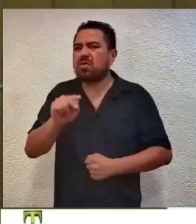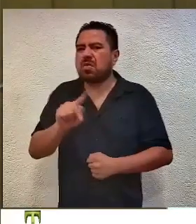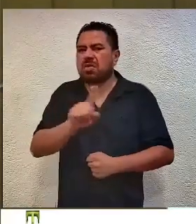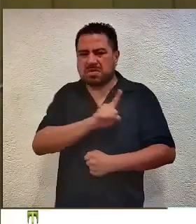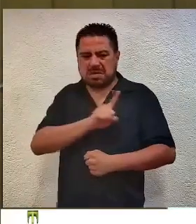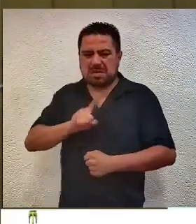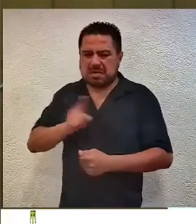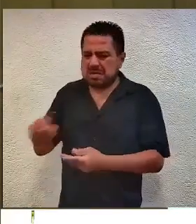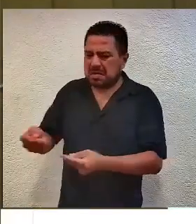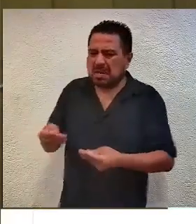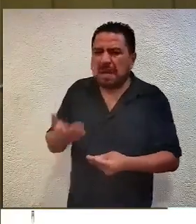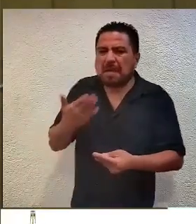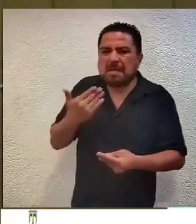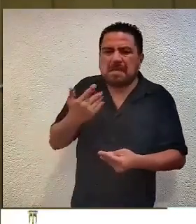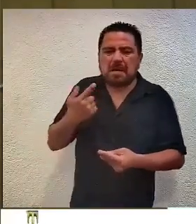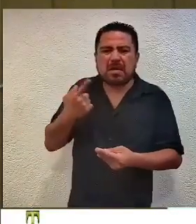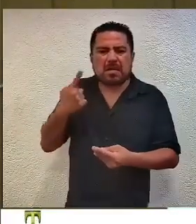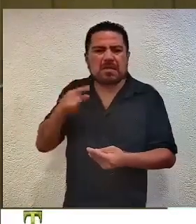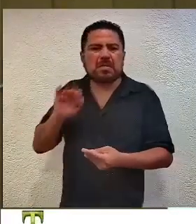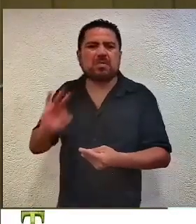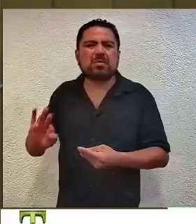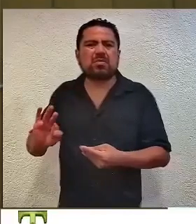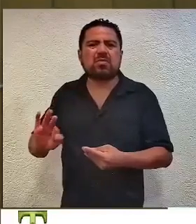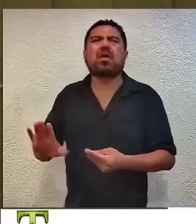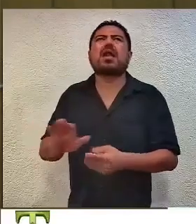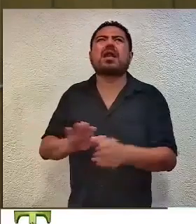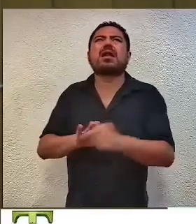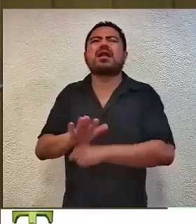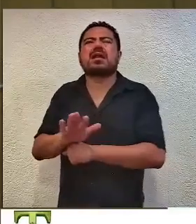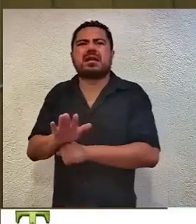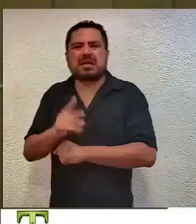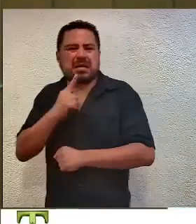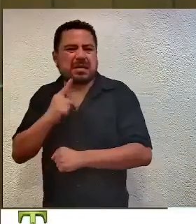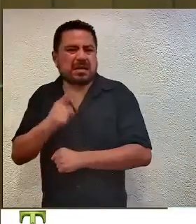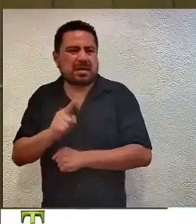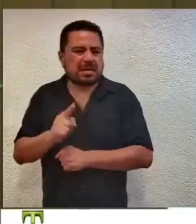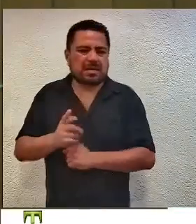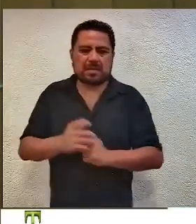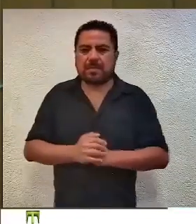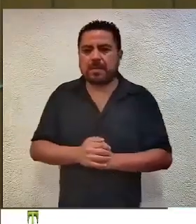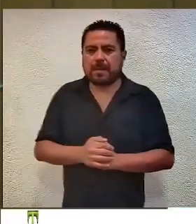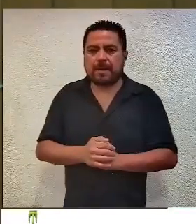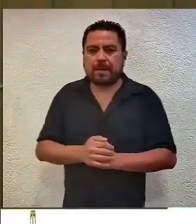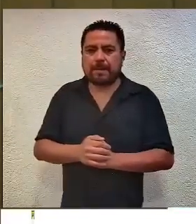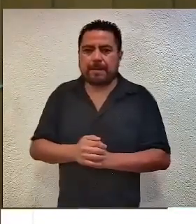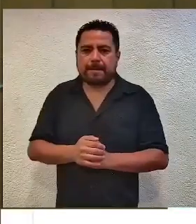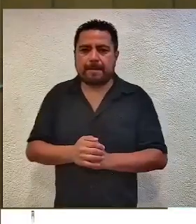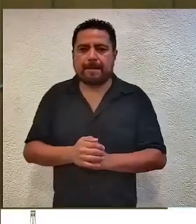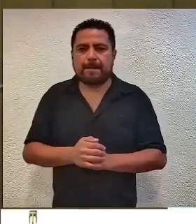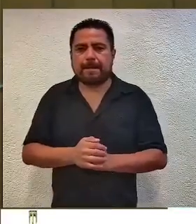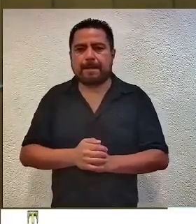caso prejuzgar. Y en este sentido,